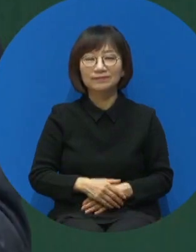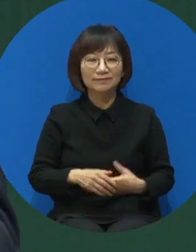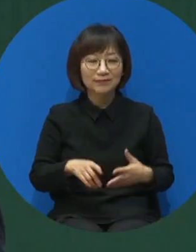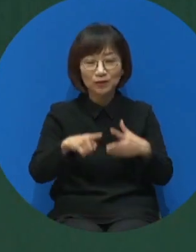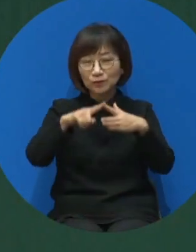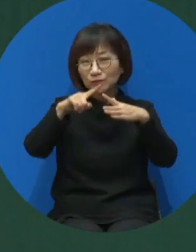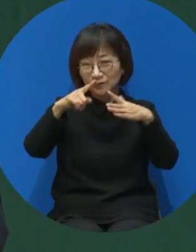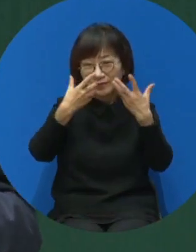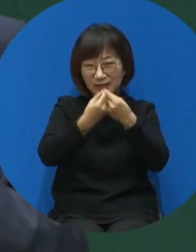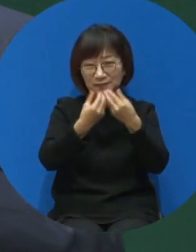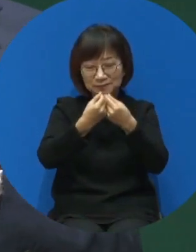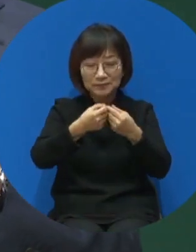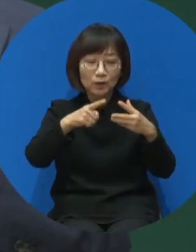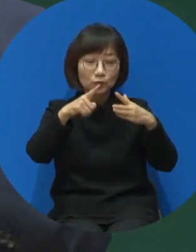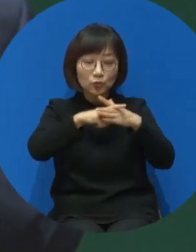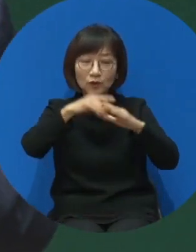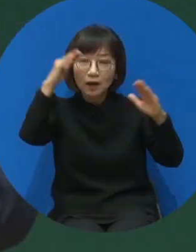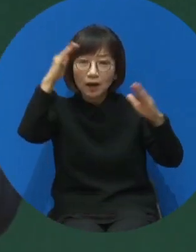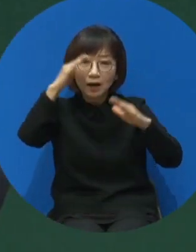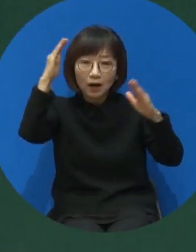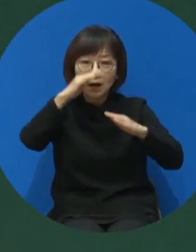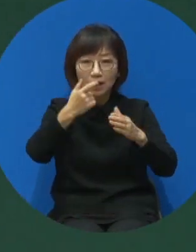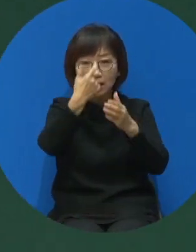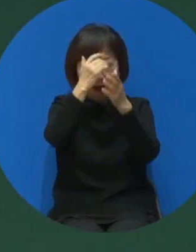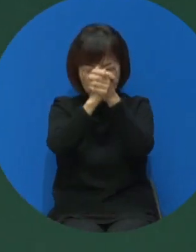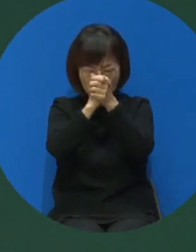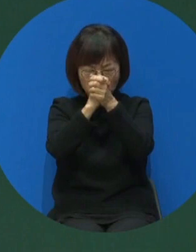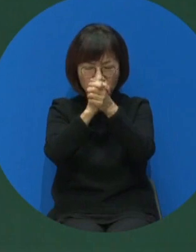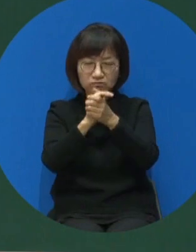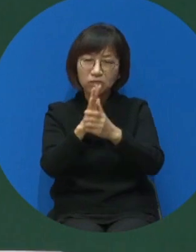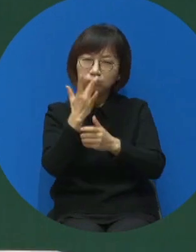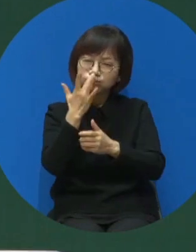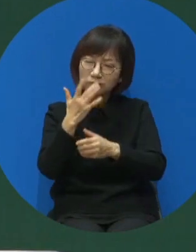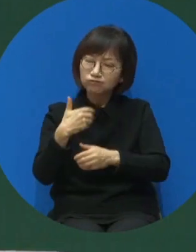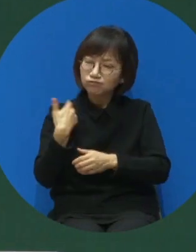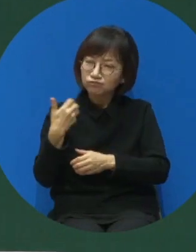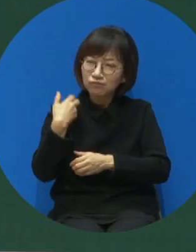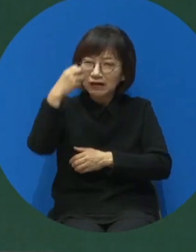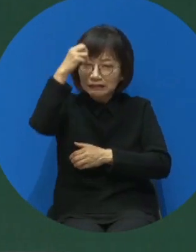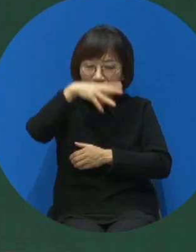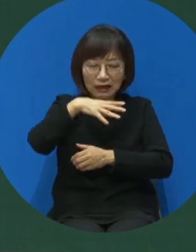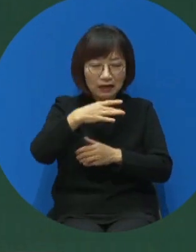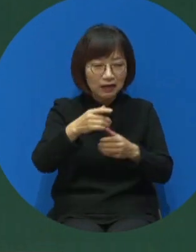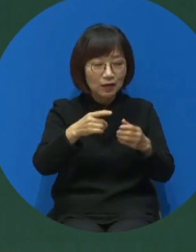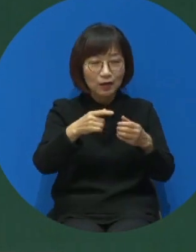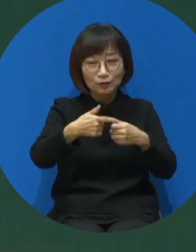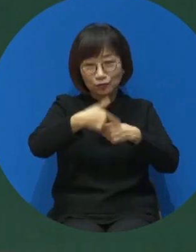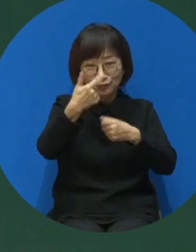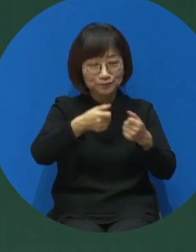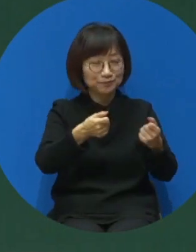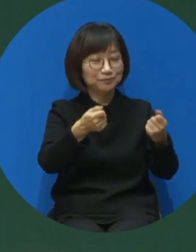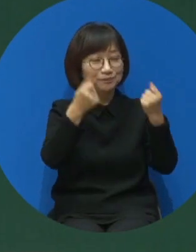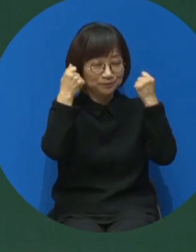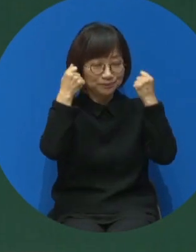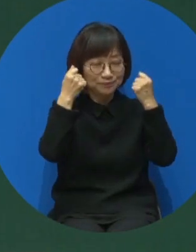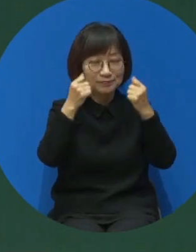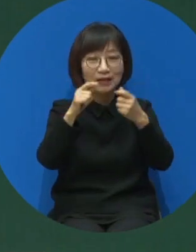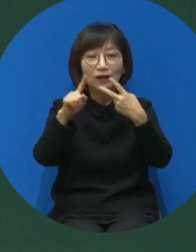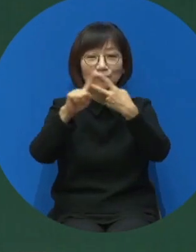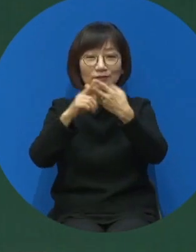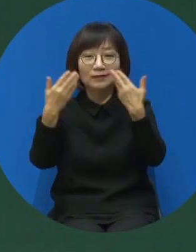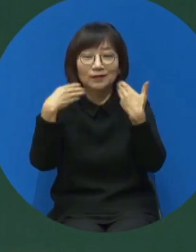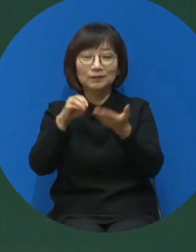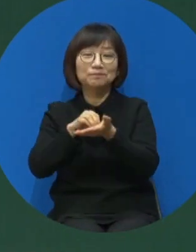los estudiantes de primaria no conocen lo que es la oración secundaria los alumnos de gardel cuando van a